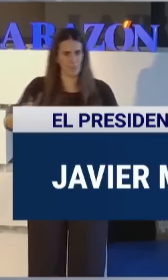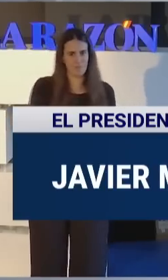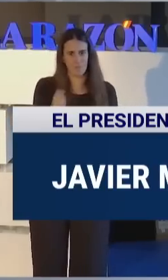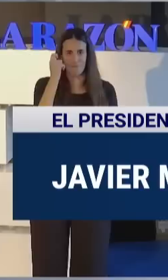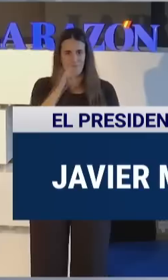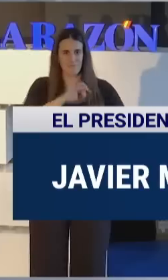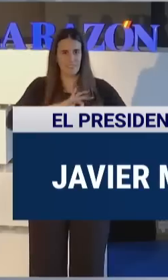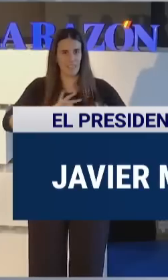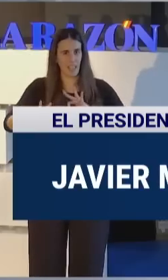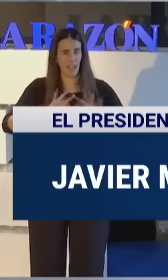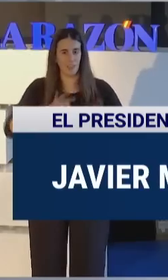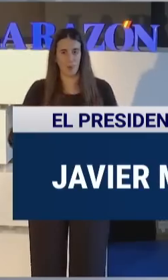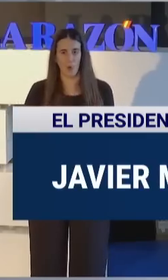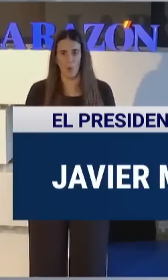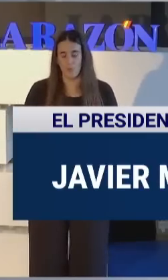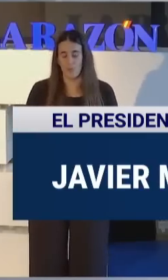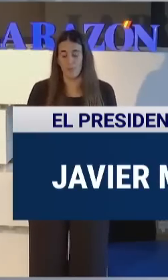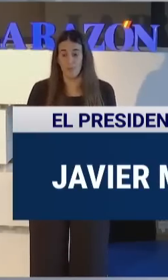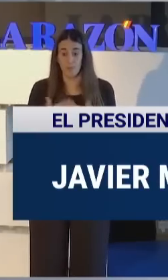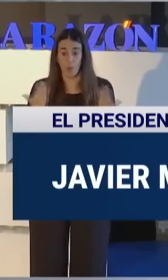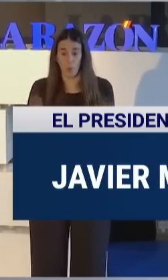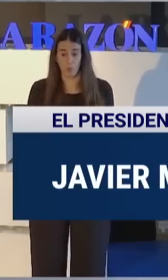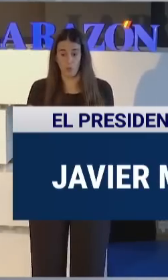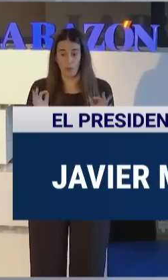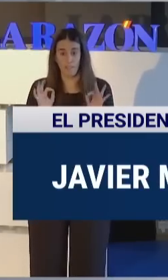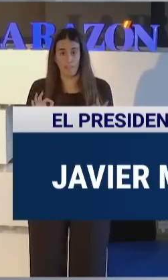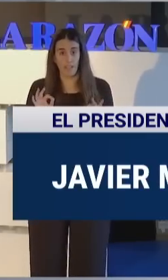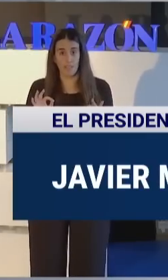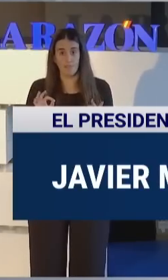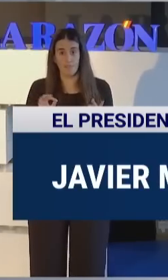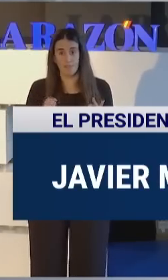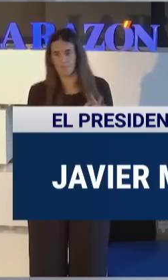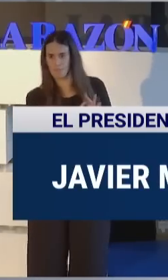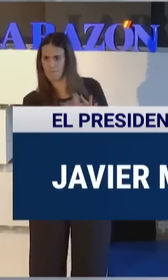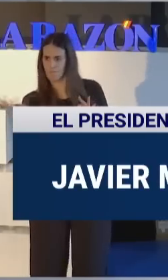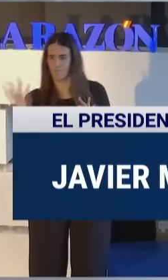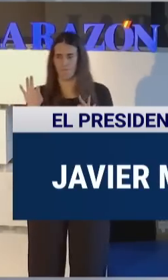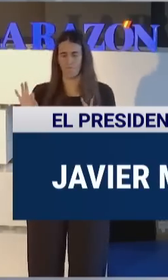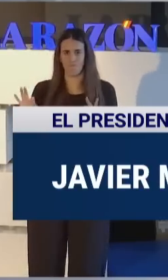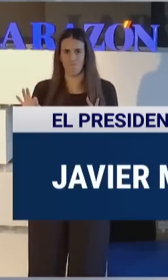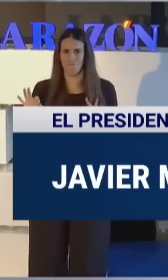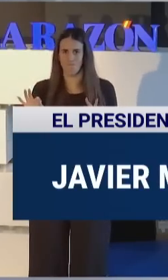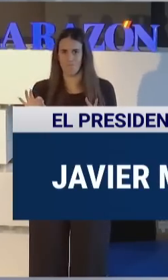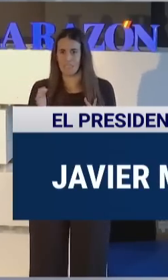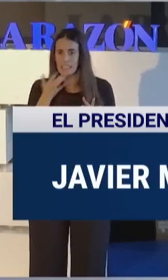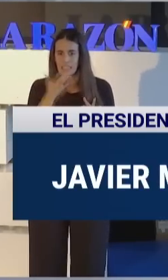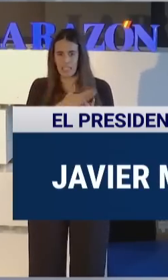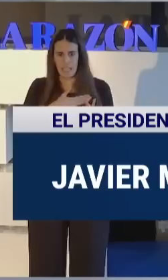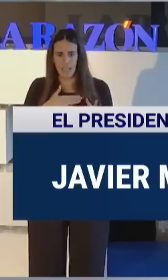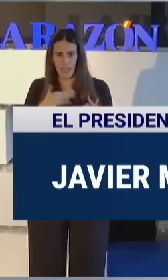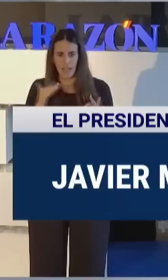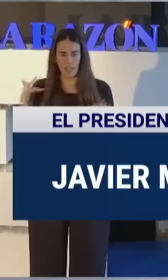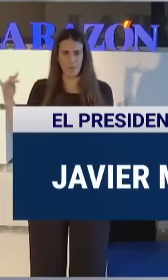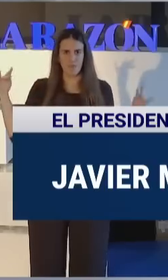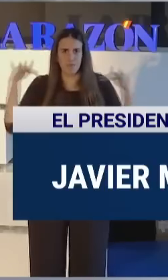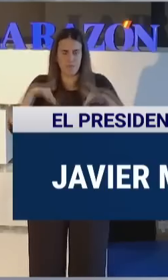teatral. En un momento donde, digamos, básicamente al resto les costaba bastante llenar una sala, nosotros llenábamos